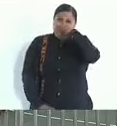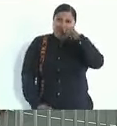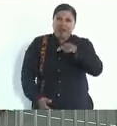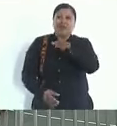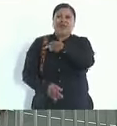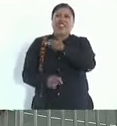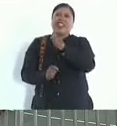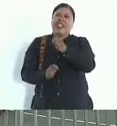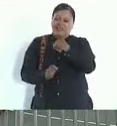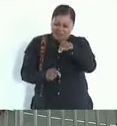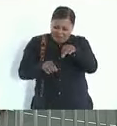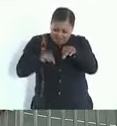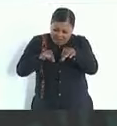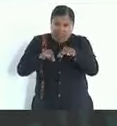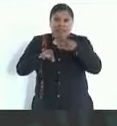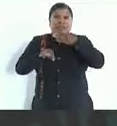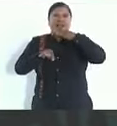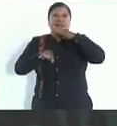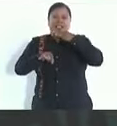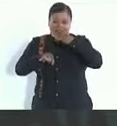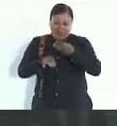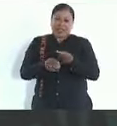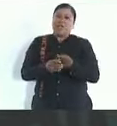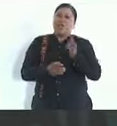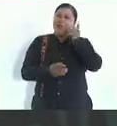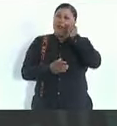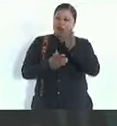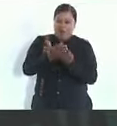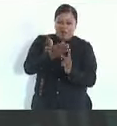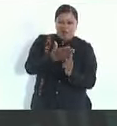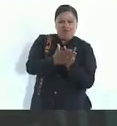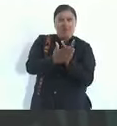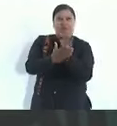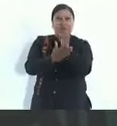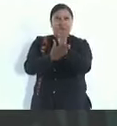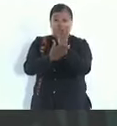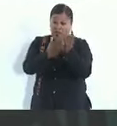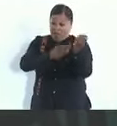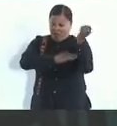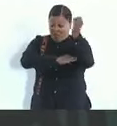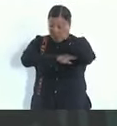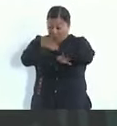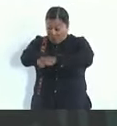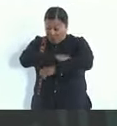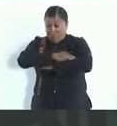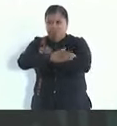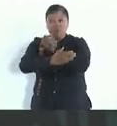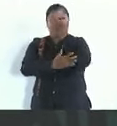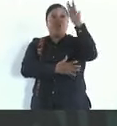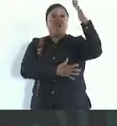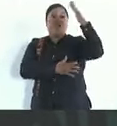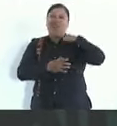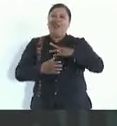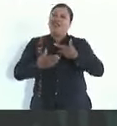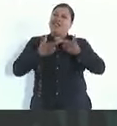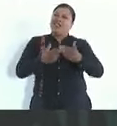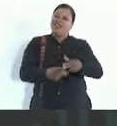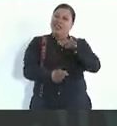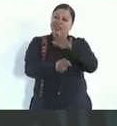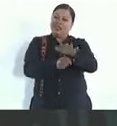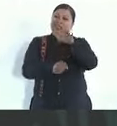de maíz que pronto veremos germinar y en un nuevo amanecer tendremos abundante